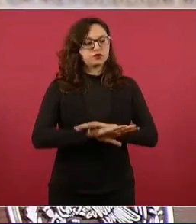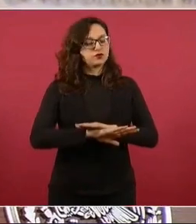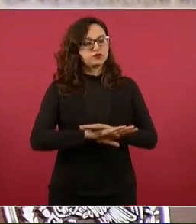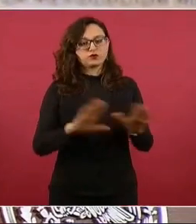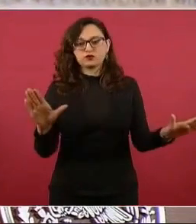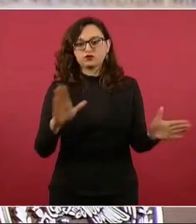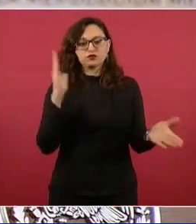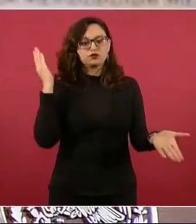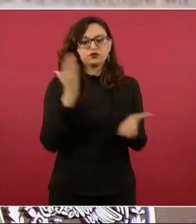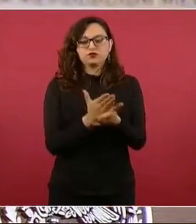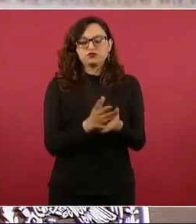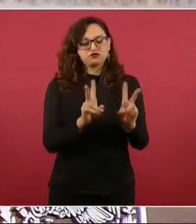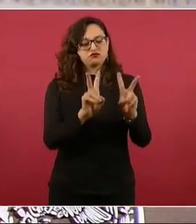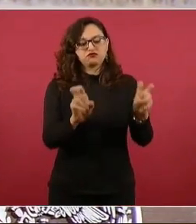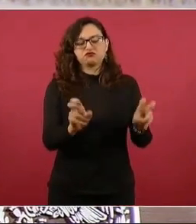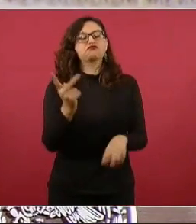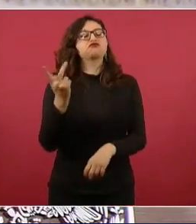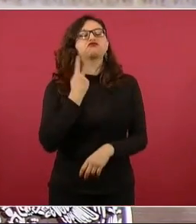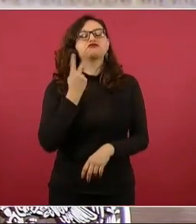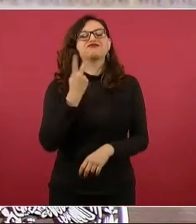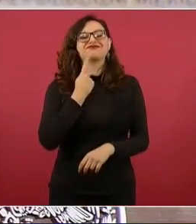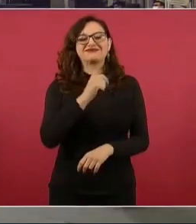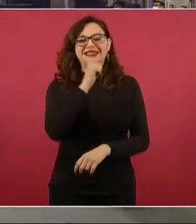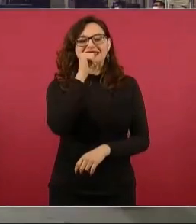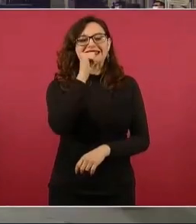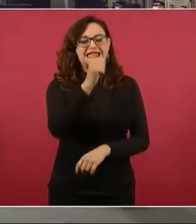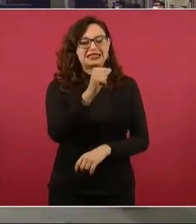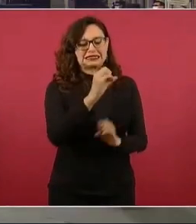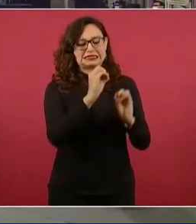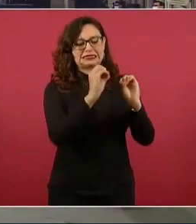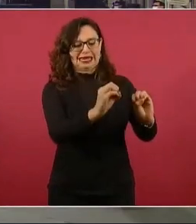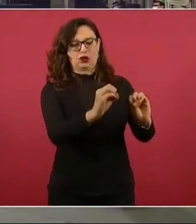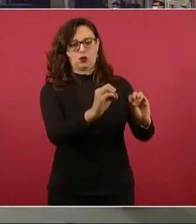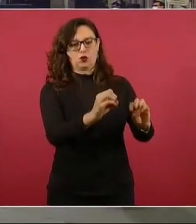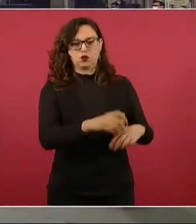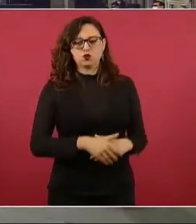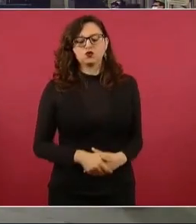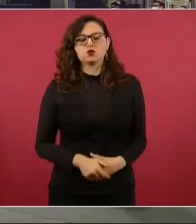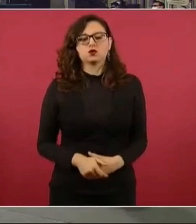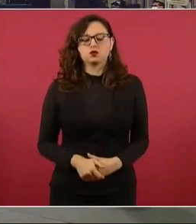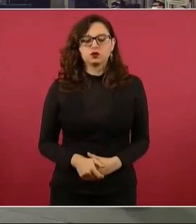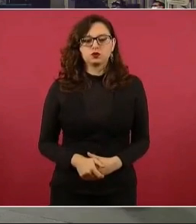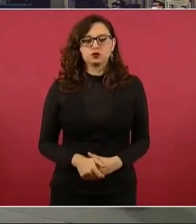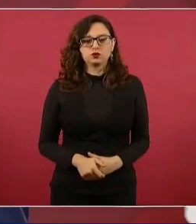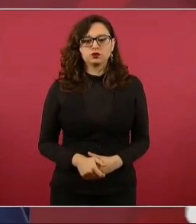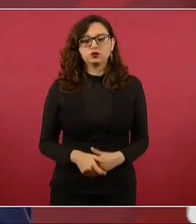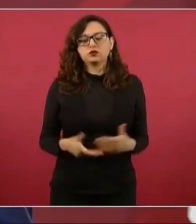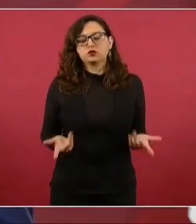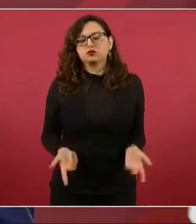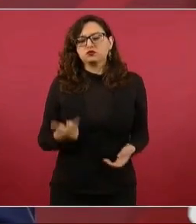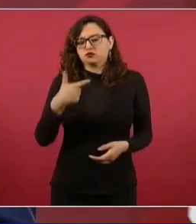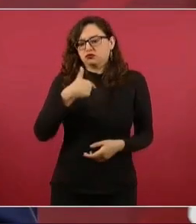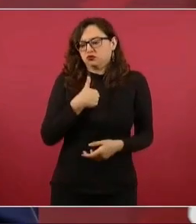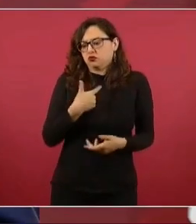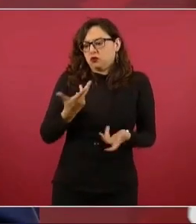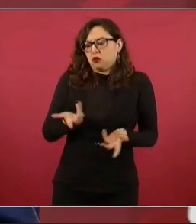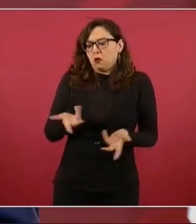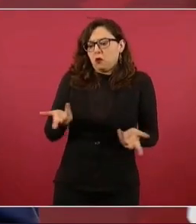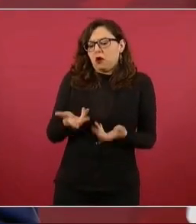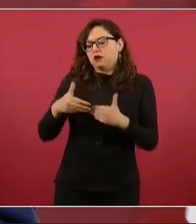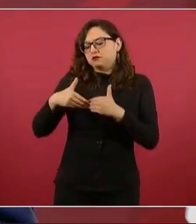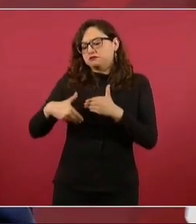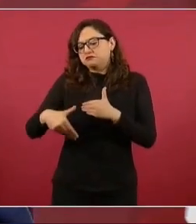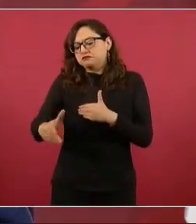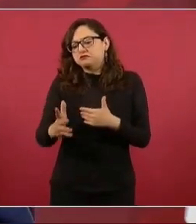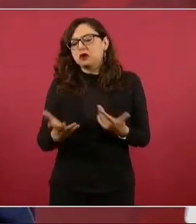hablemos. ¿Y a qué me voy a dedicar? Bueno, pues a cuidarme en